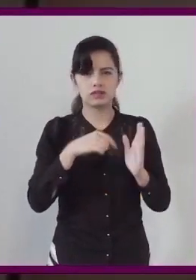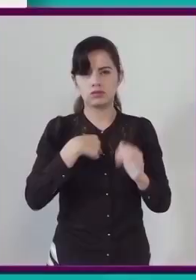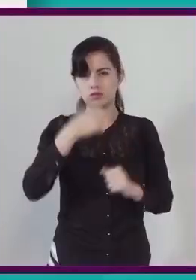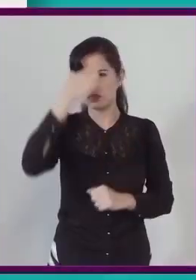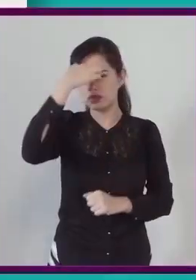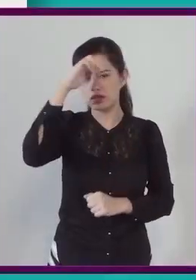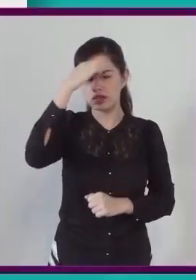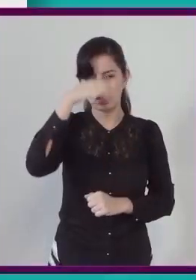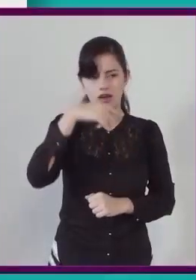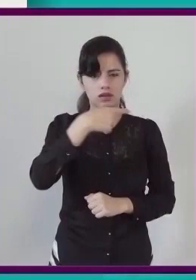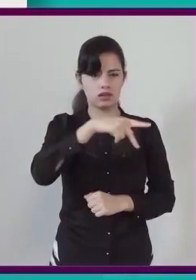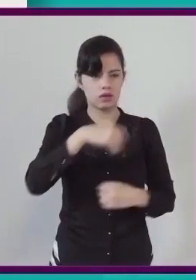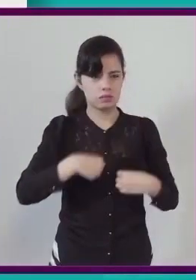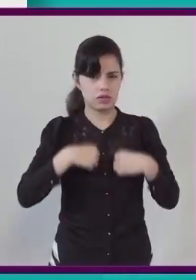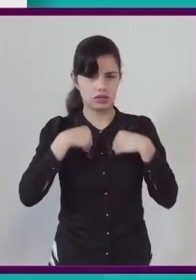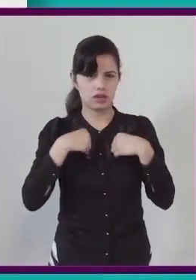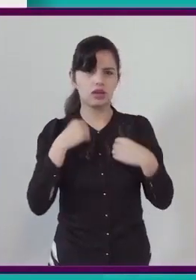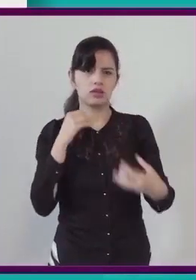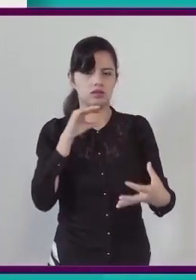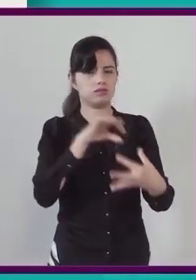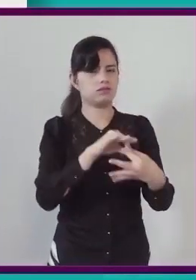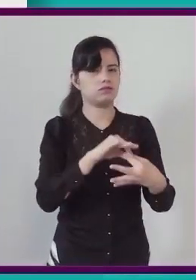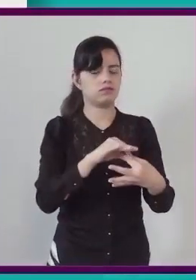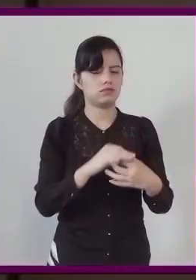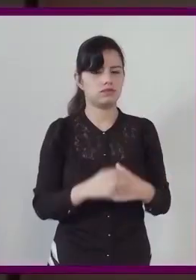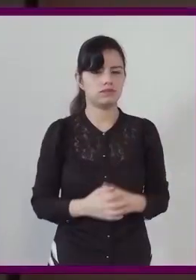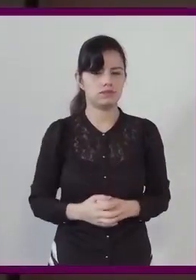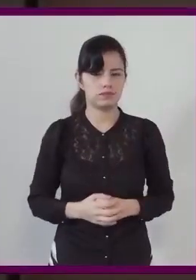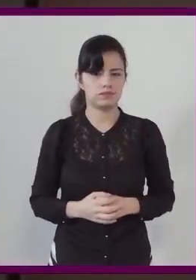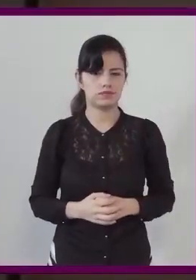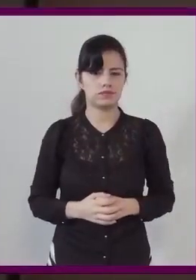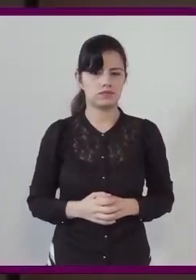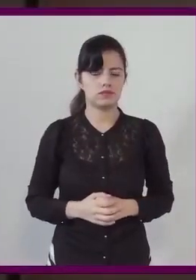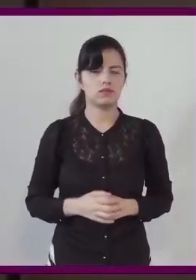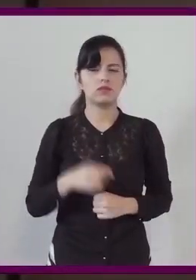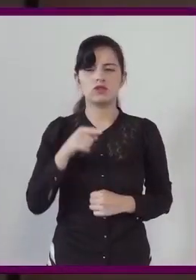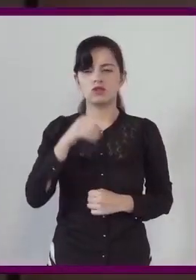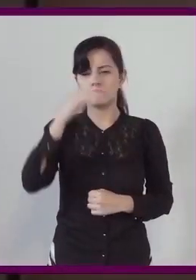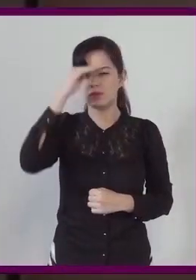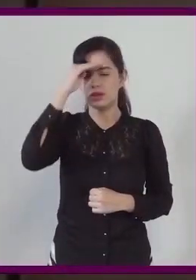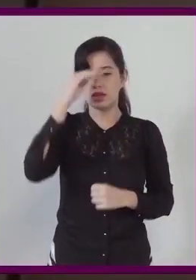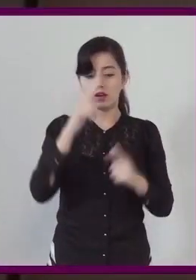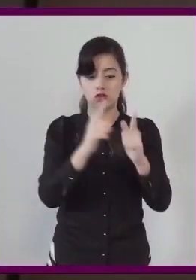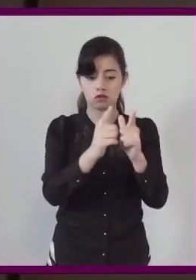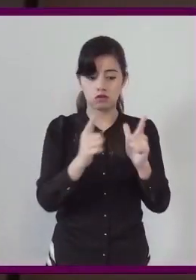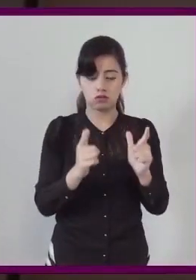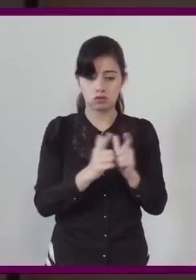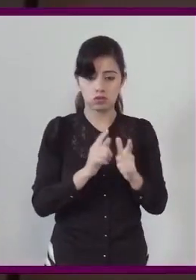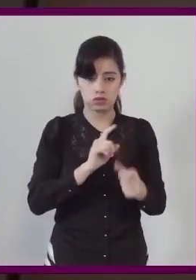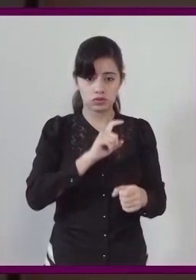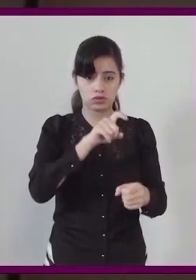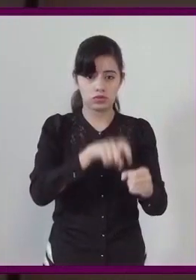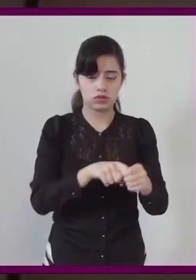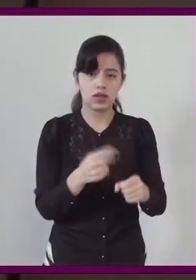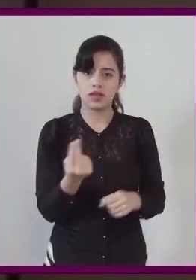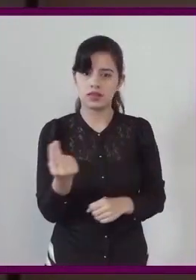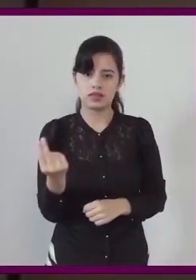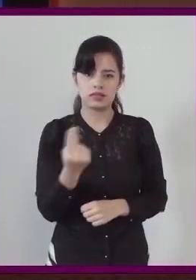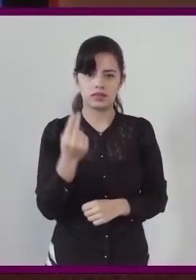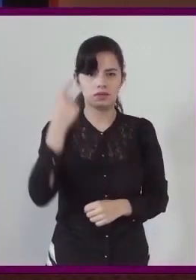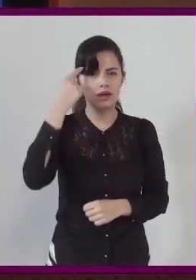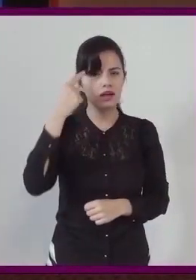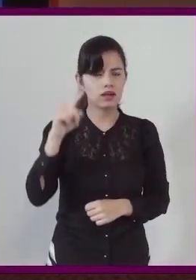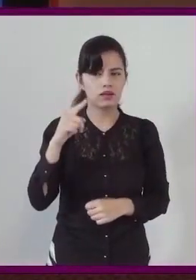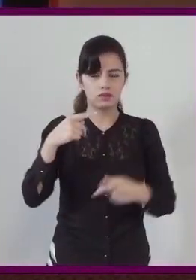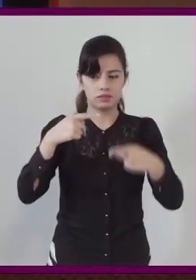realidad con otras personas. ¿Consideras que formar parte de grupos es necesario para la formación integral de las